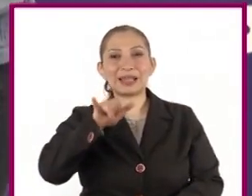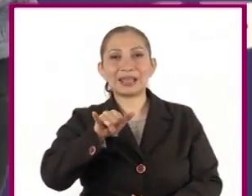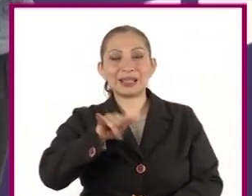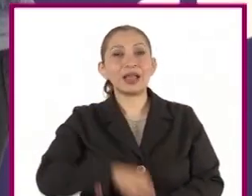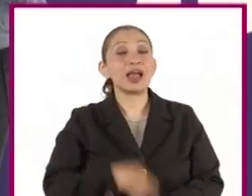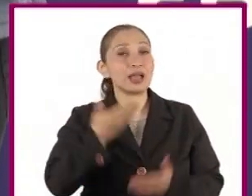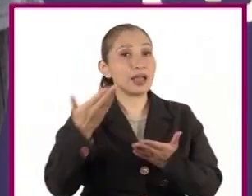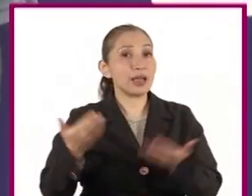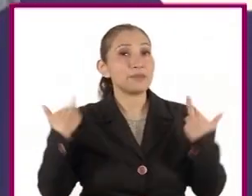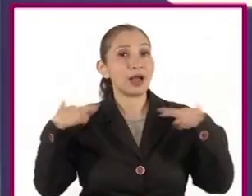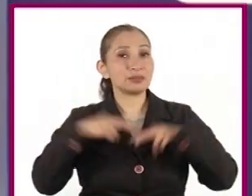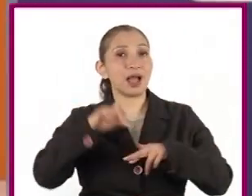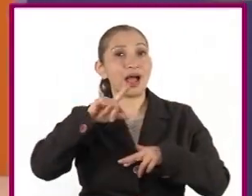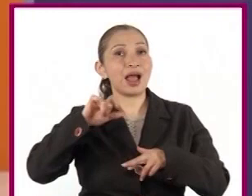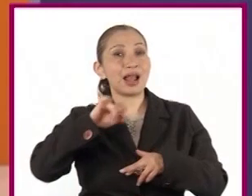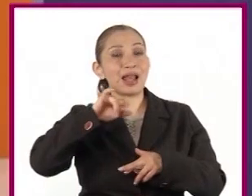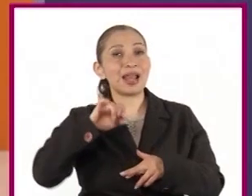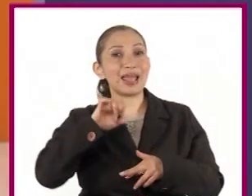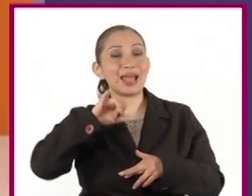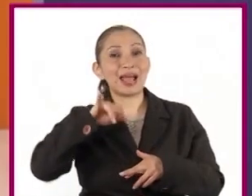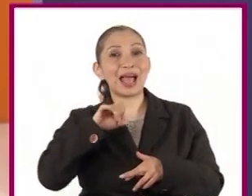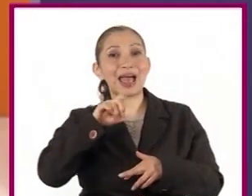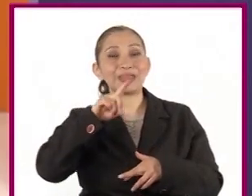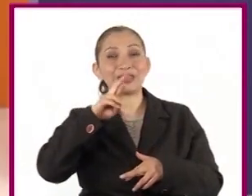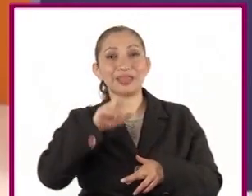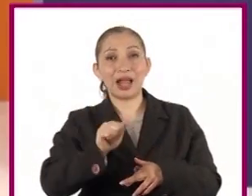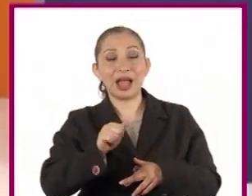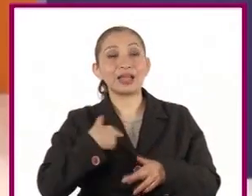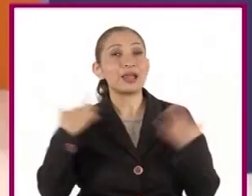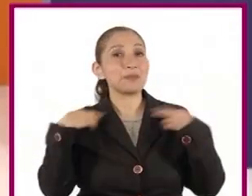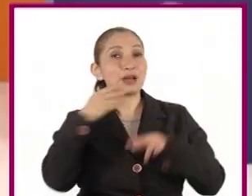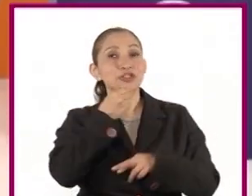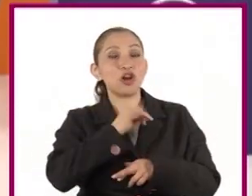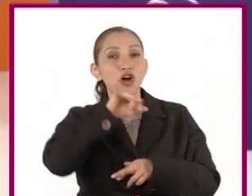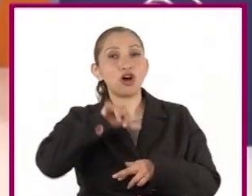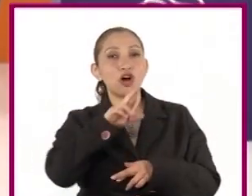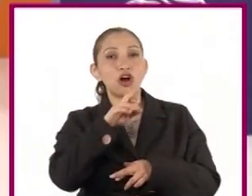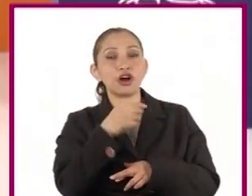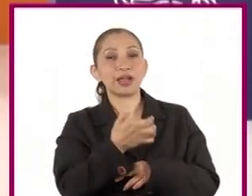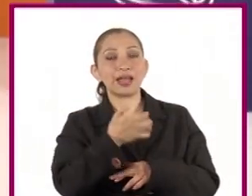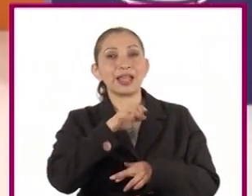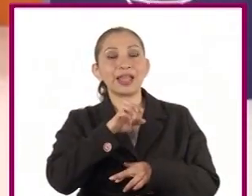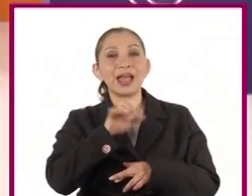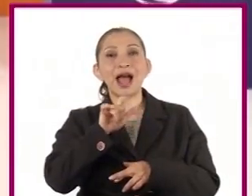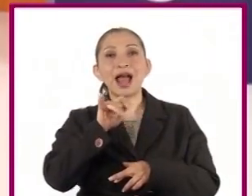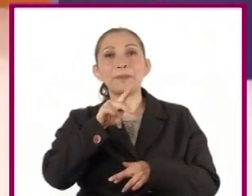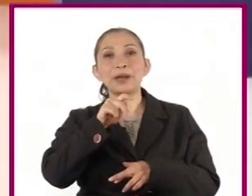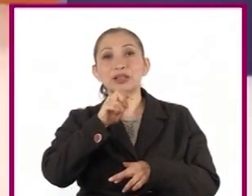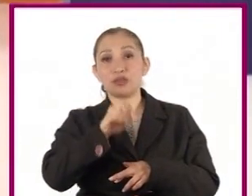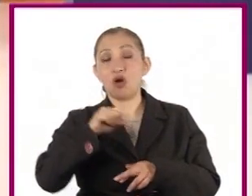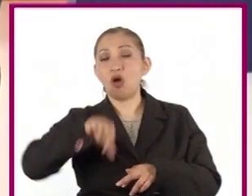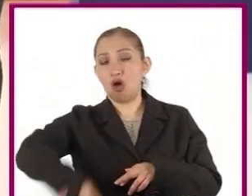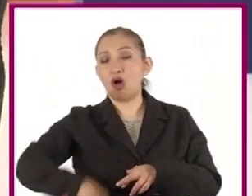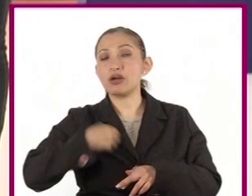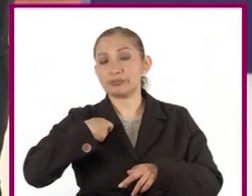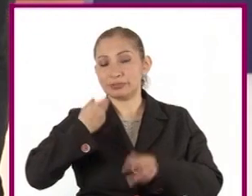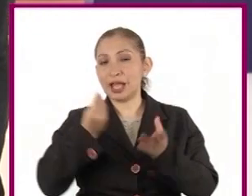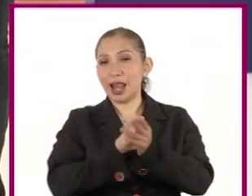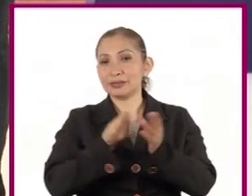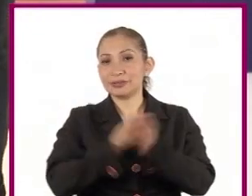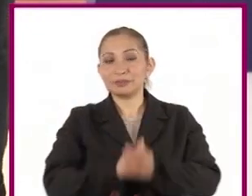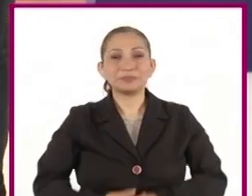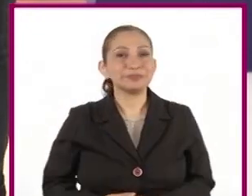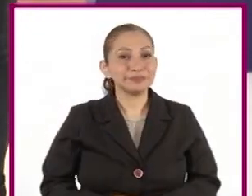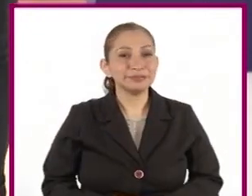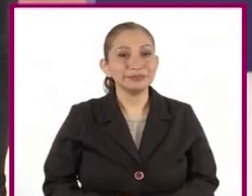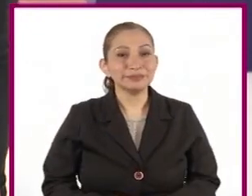docente Alejandra Ayerim Sandoval Navarrete y el profesor Jorge Alberto Pérez Méndez estaremos dirigiendo esta sesión.